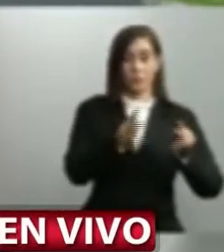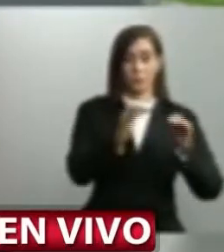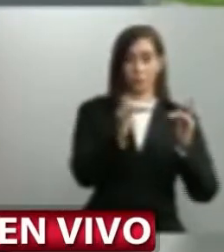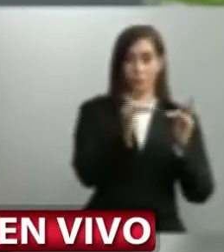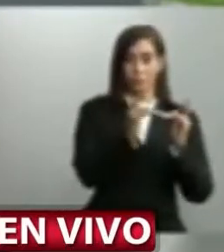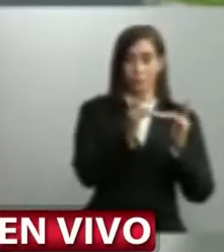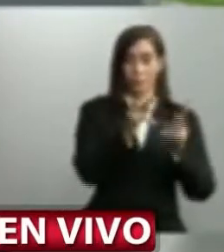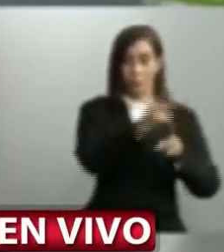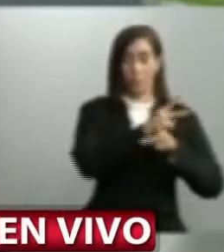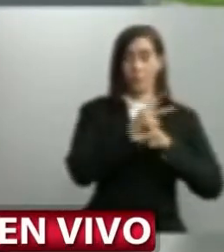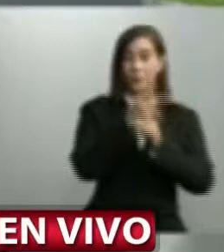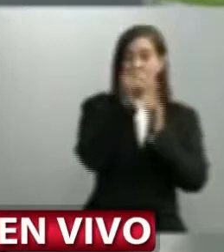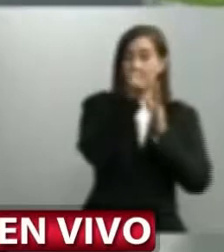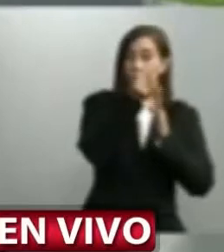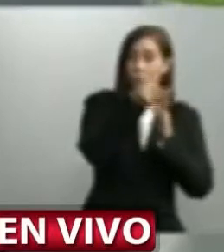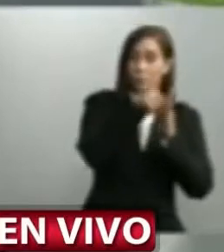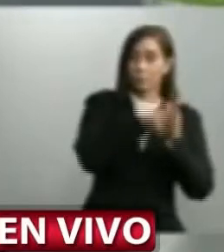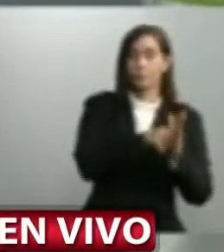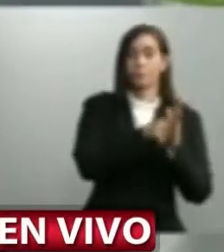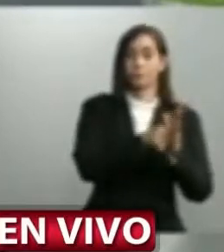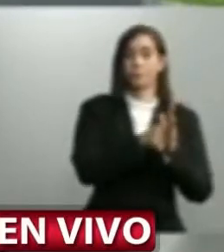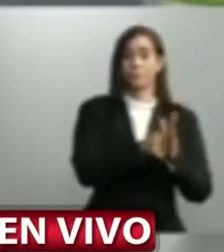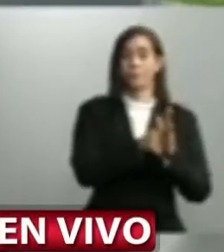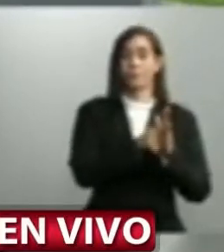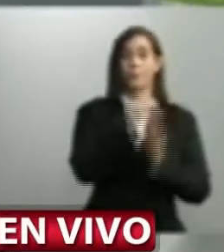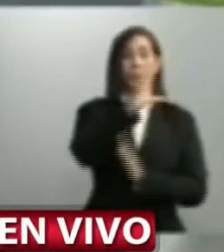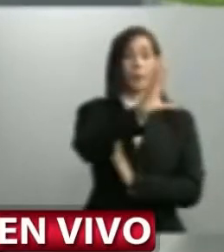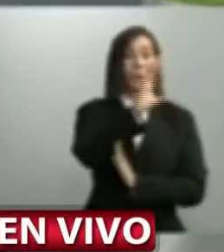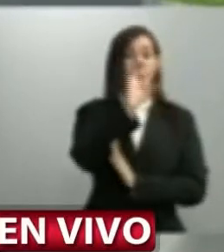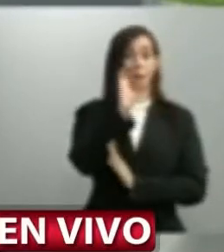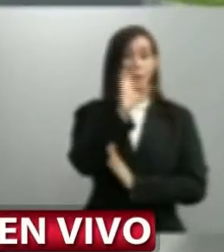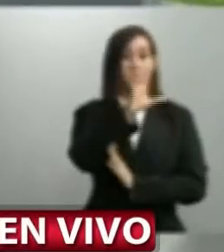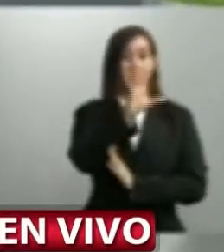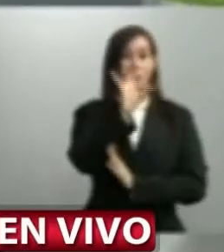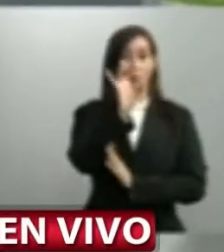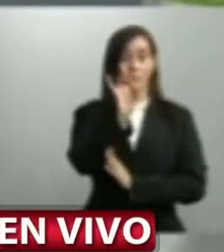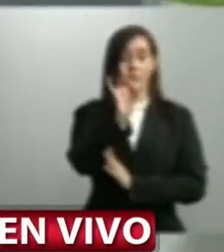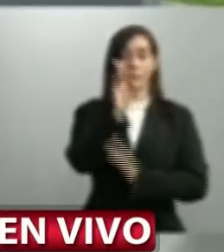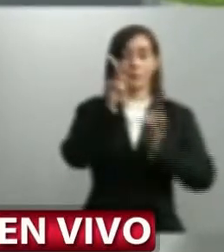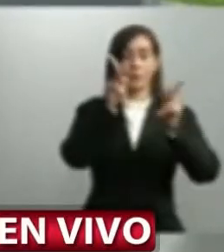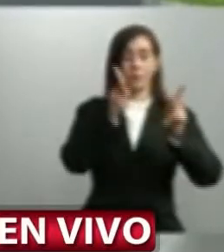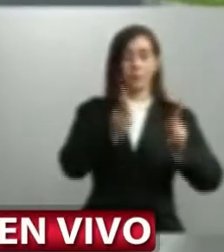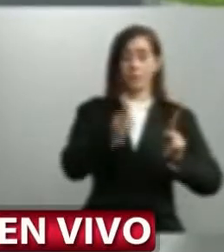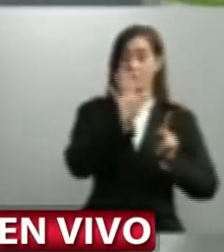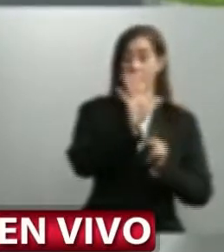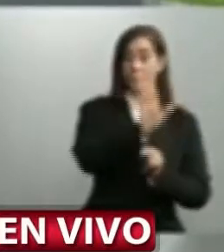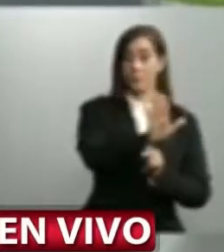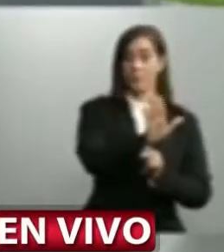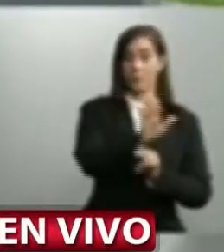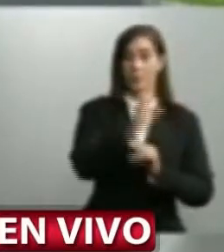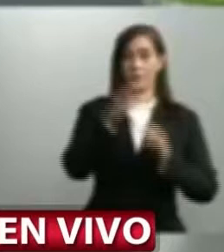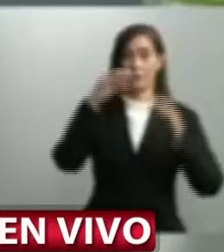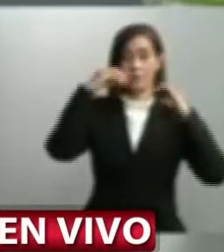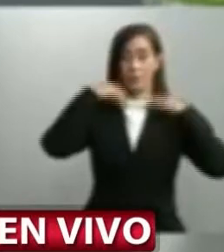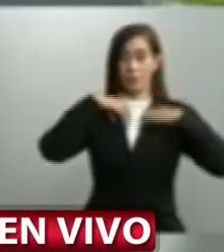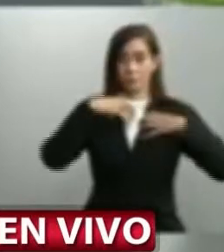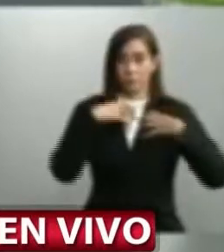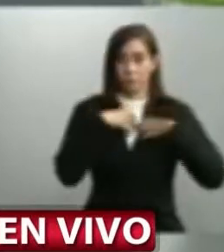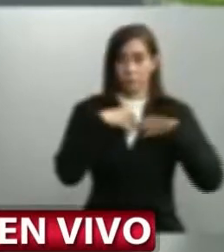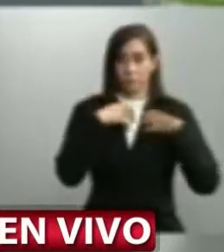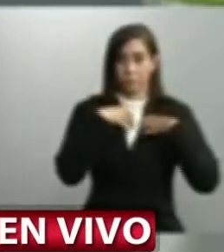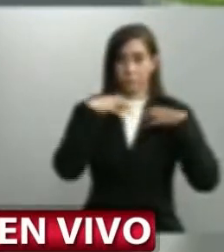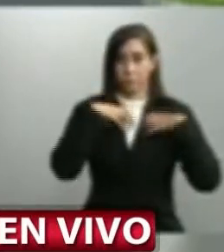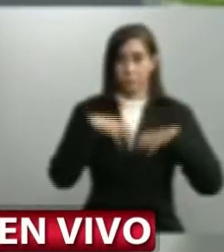en unidades de cuidados intensivos, 58 de los cuales están bajo